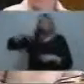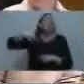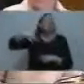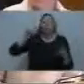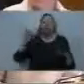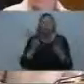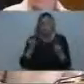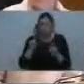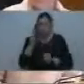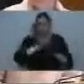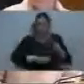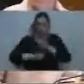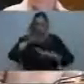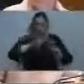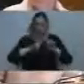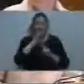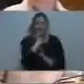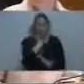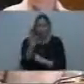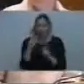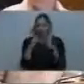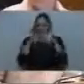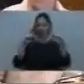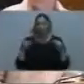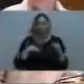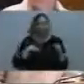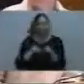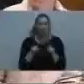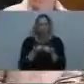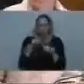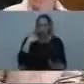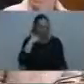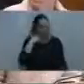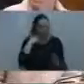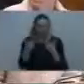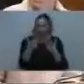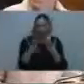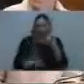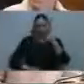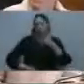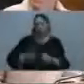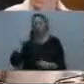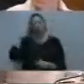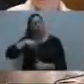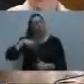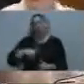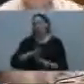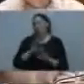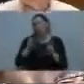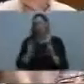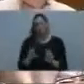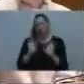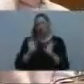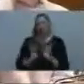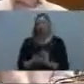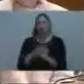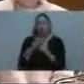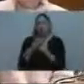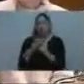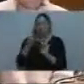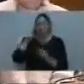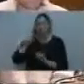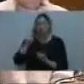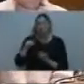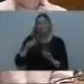evidentemente, problemas que hay con los BIC en Asturias, pero es el más esperpéntico sin ningún tipo de dudas. Hemos llegado al esperpento en Asturias con este tema. Y usted aquí, yo le veo a usted, es una